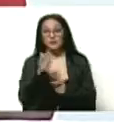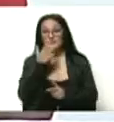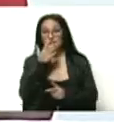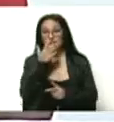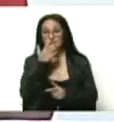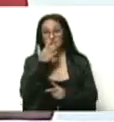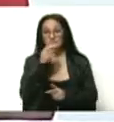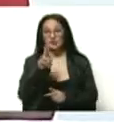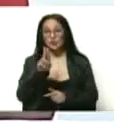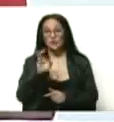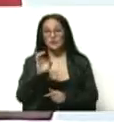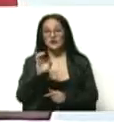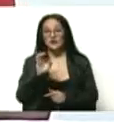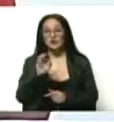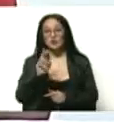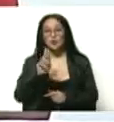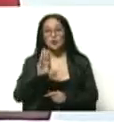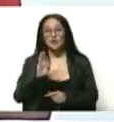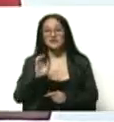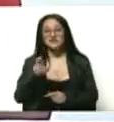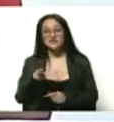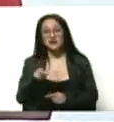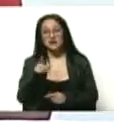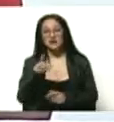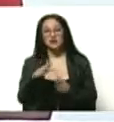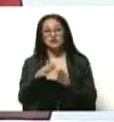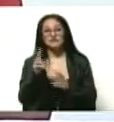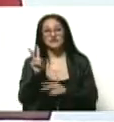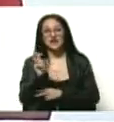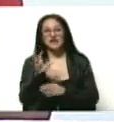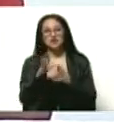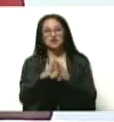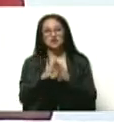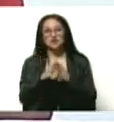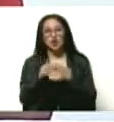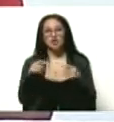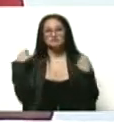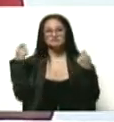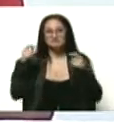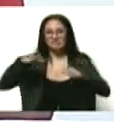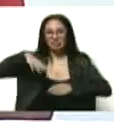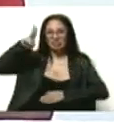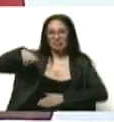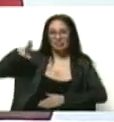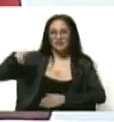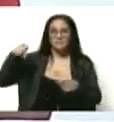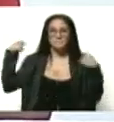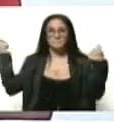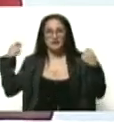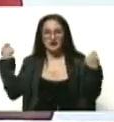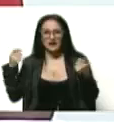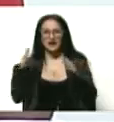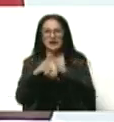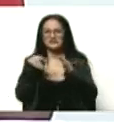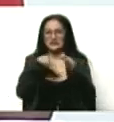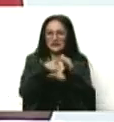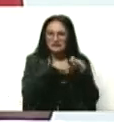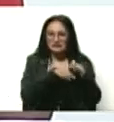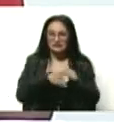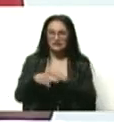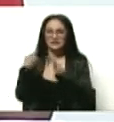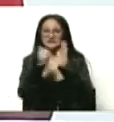de la VC, el viernes toda la campaña de papelógrafos, murales, pancartas, casa por casa,